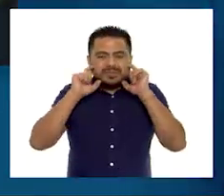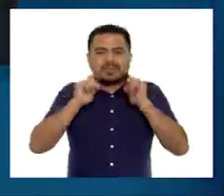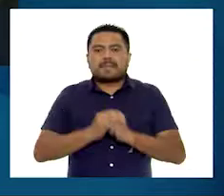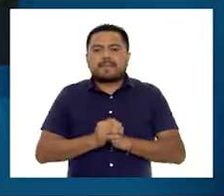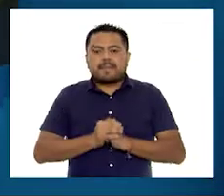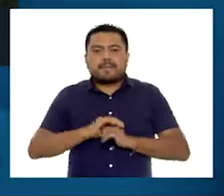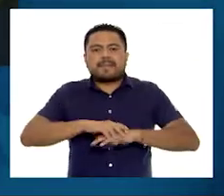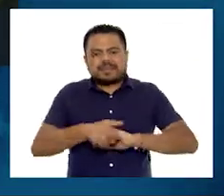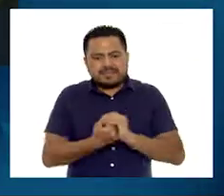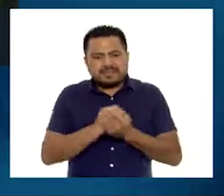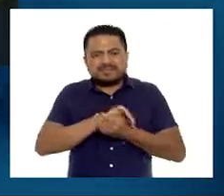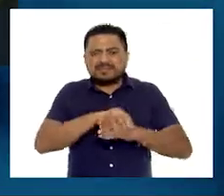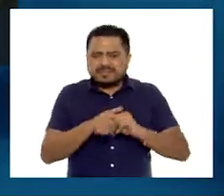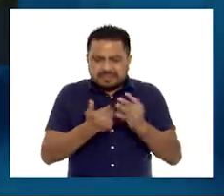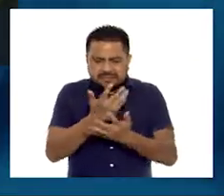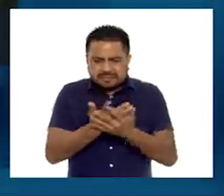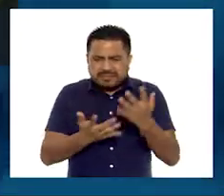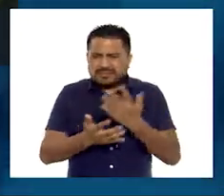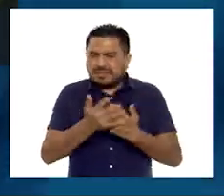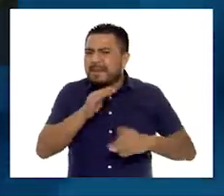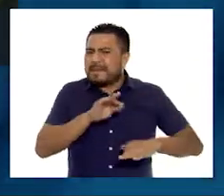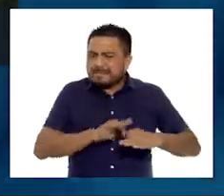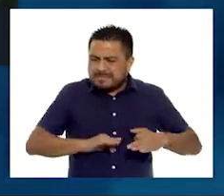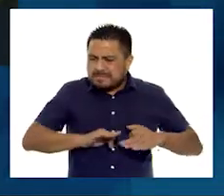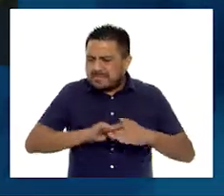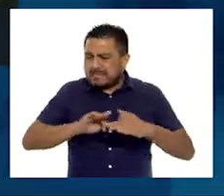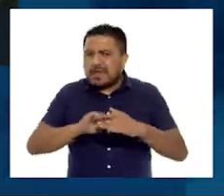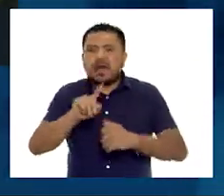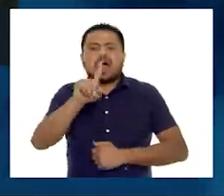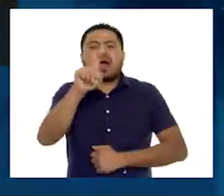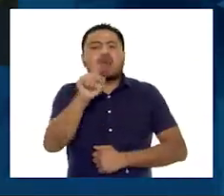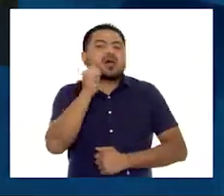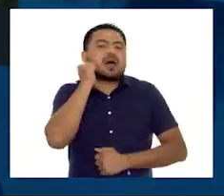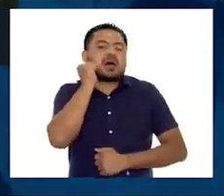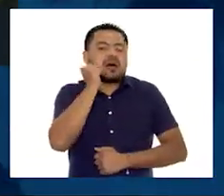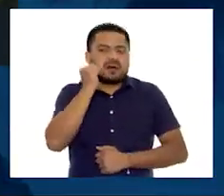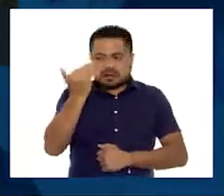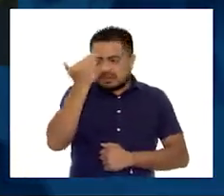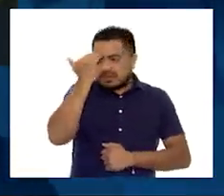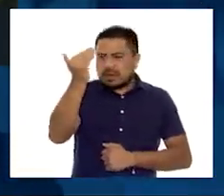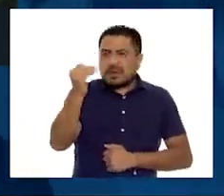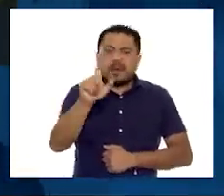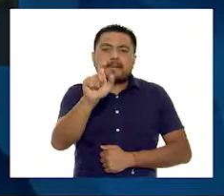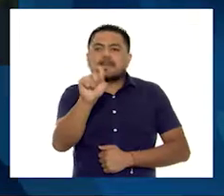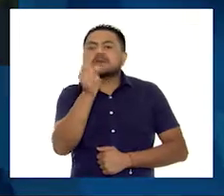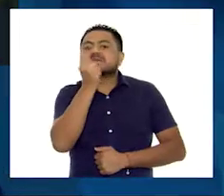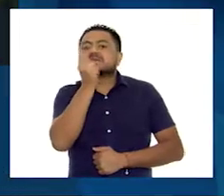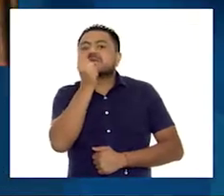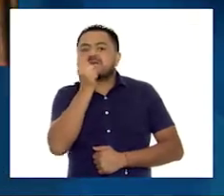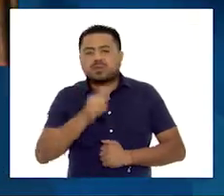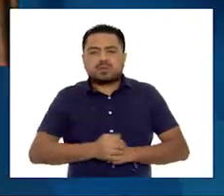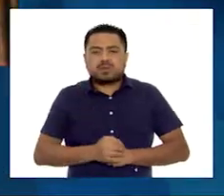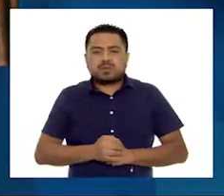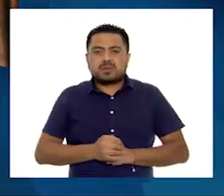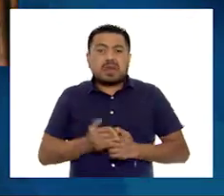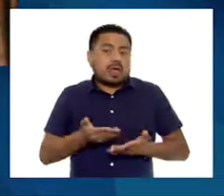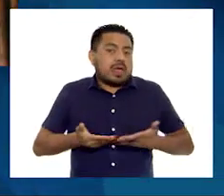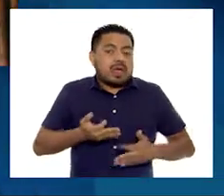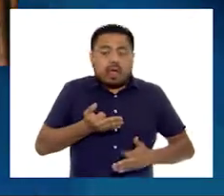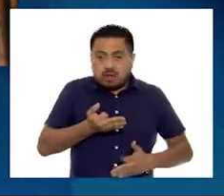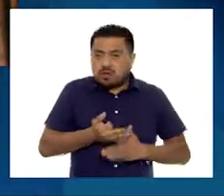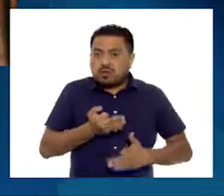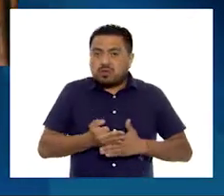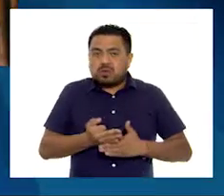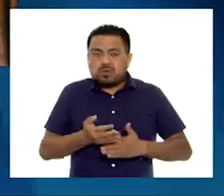lava tus manos frecuentemente con agua y con jabón por lo menos durante 20 segundos ahora es